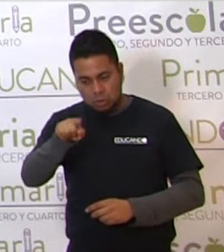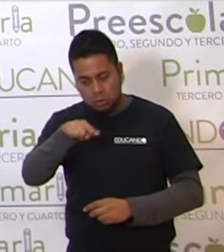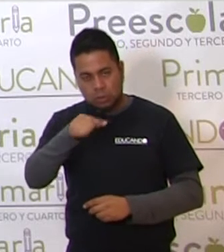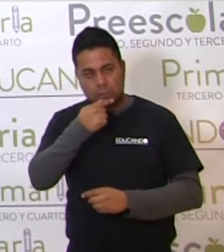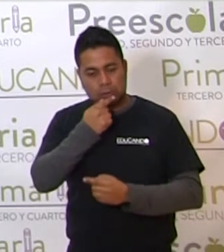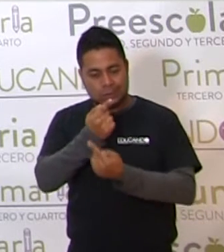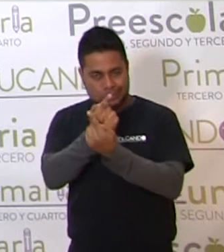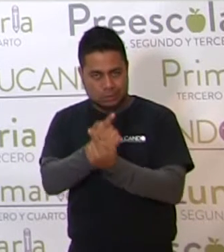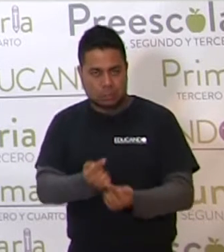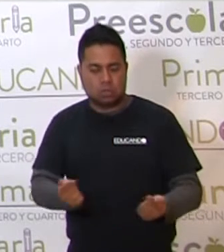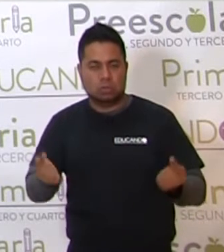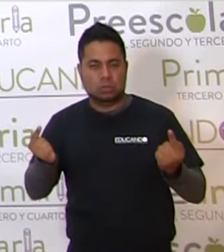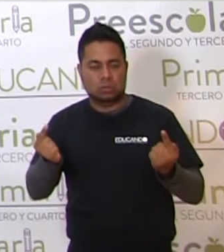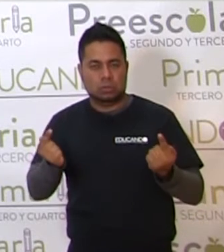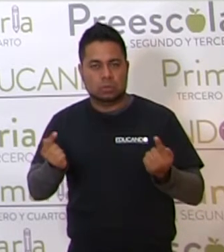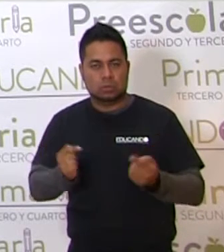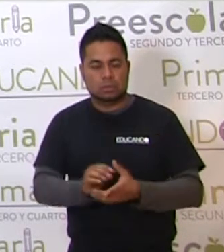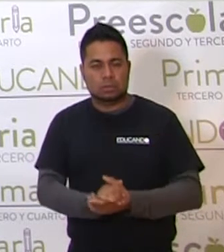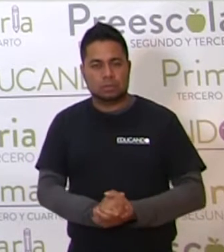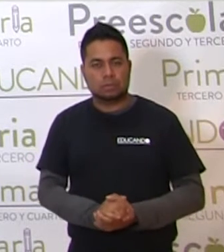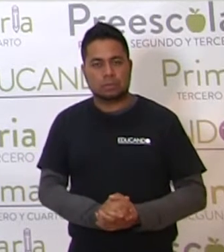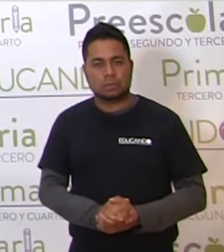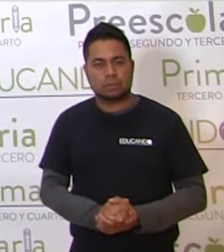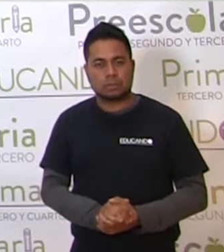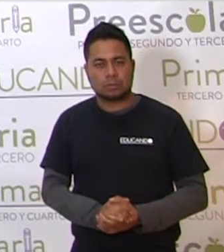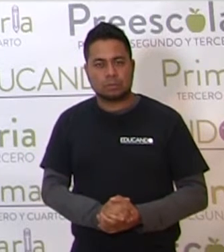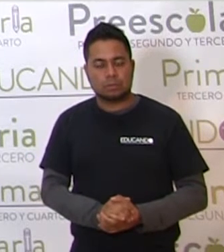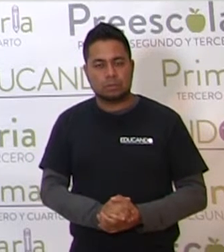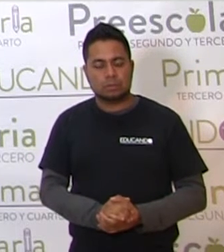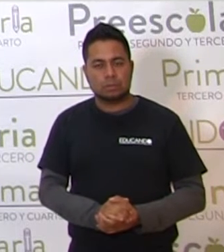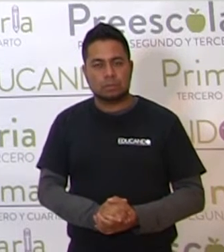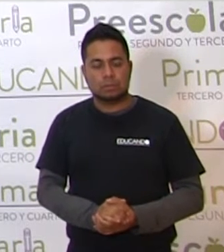los niños bien